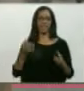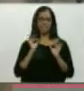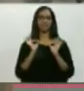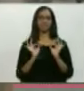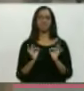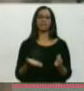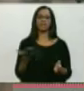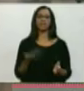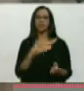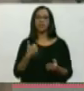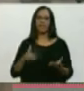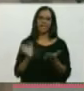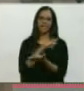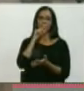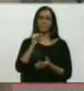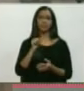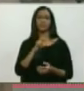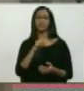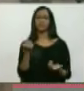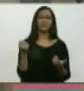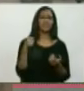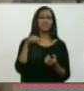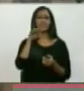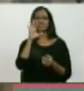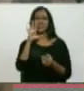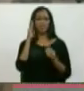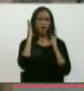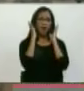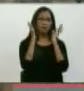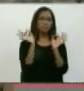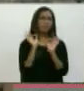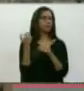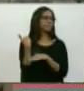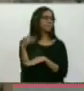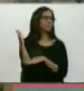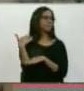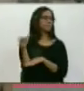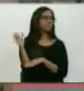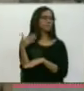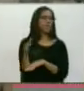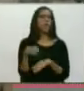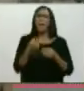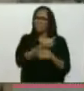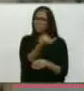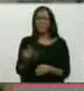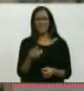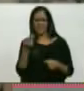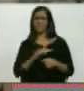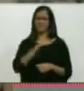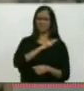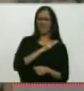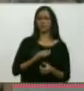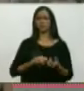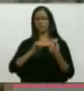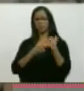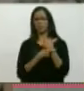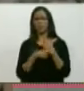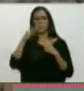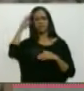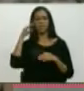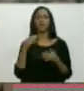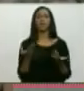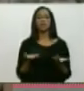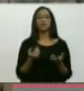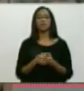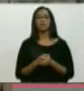uno quisiera bajar a Maduro, no le pone ni 5 de cuidado, ni 5. Varias salidas en falso tuvo Guaidó con los militares desde que comenzó